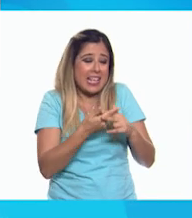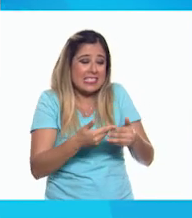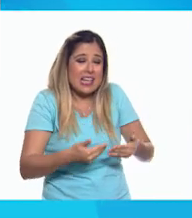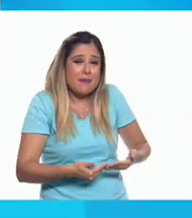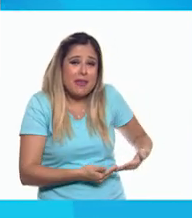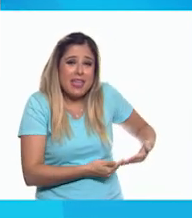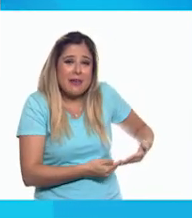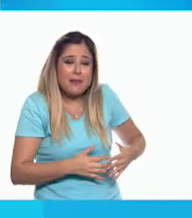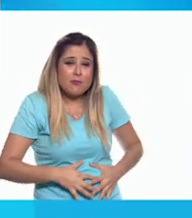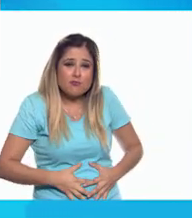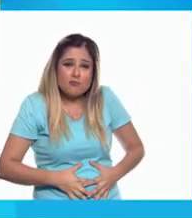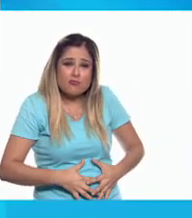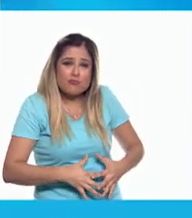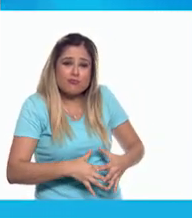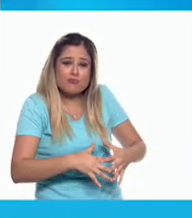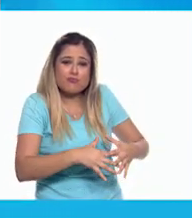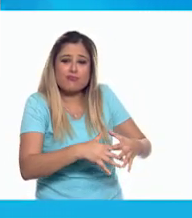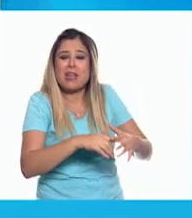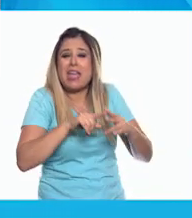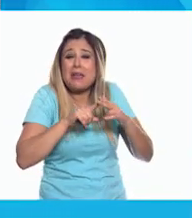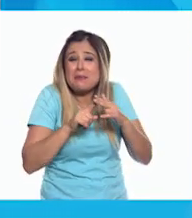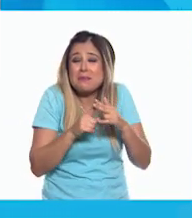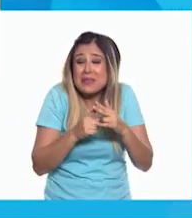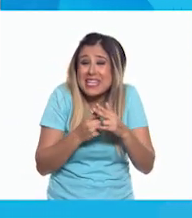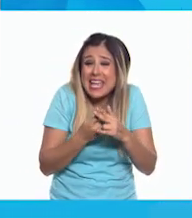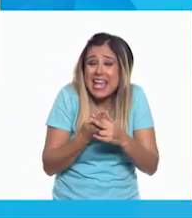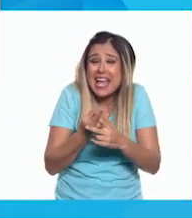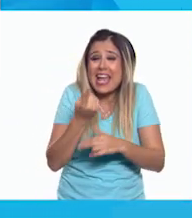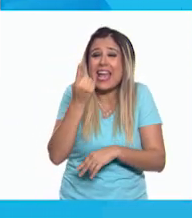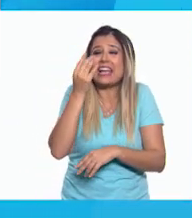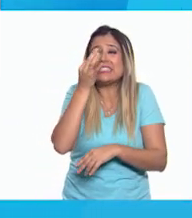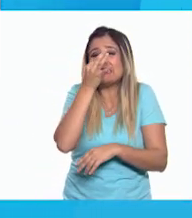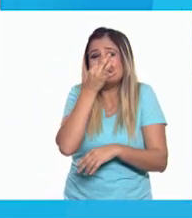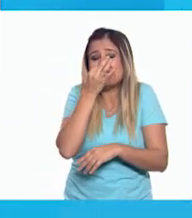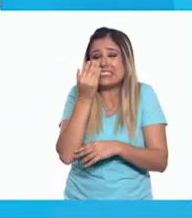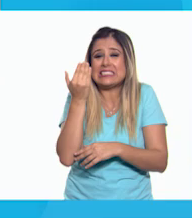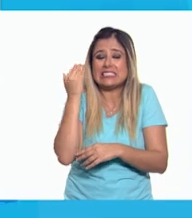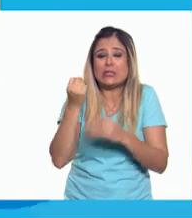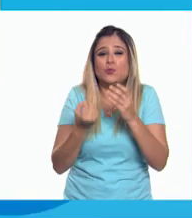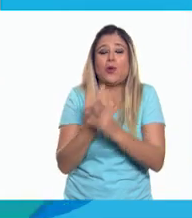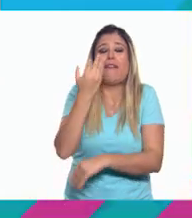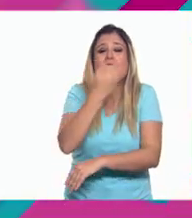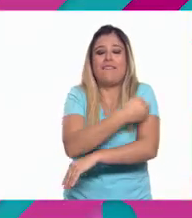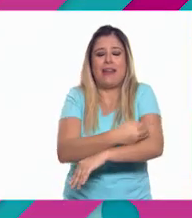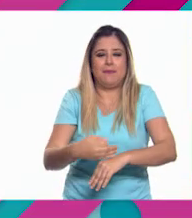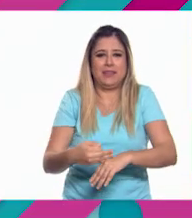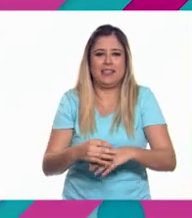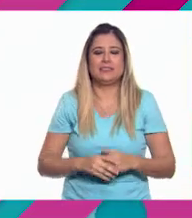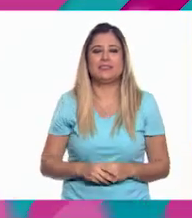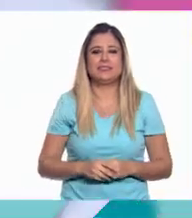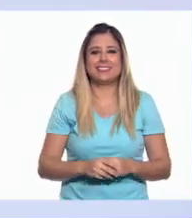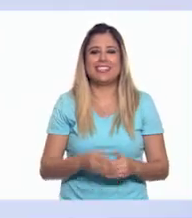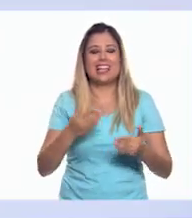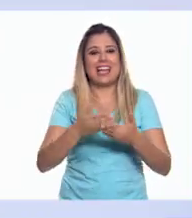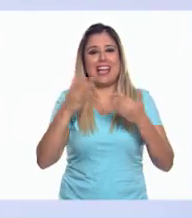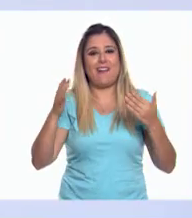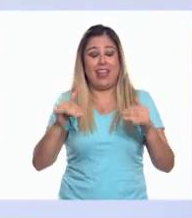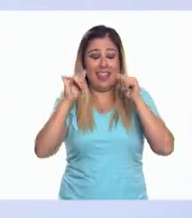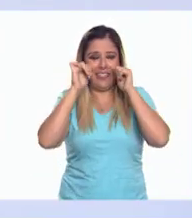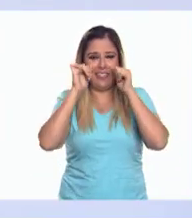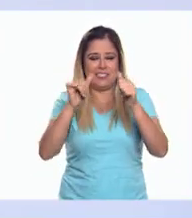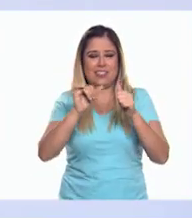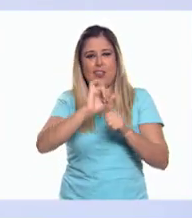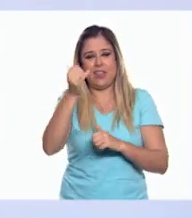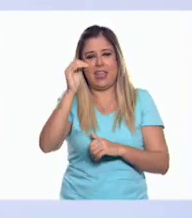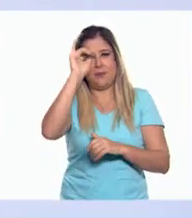historia. Está iniciando la historia, como dices, y dijimos que es el inicio de una nueva familia. Ahora, presten mucha atención a la